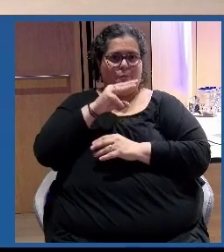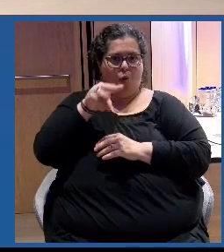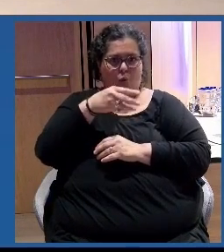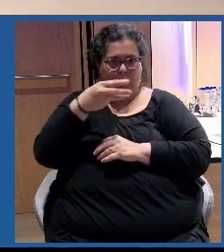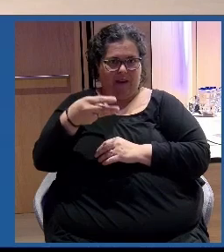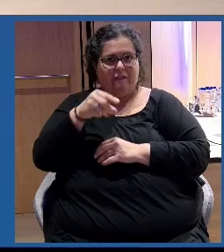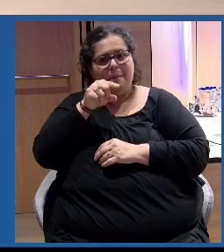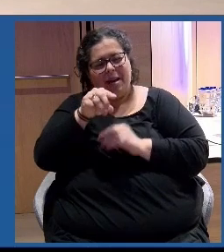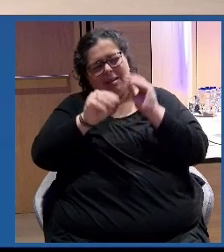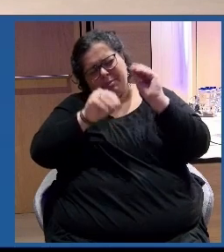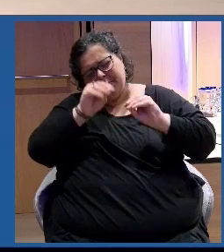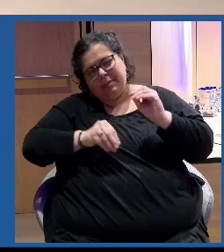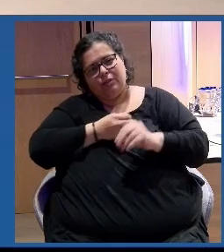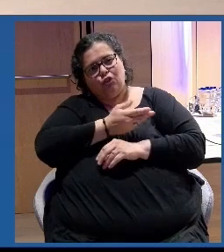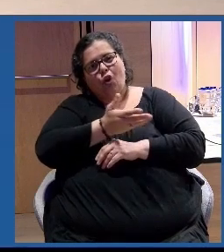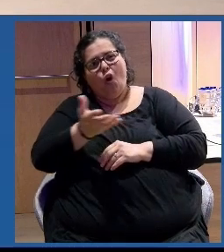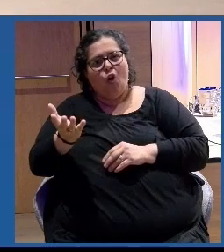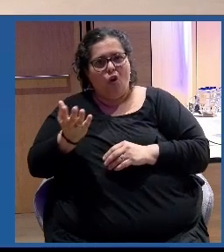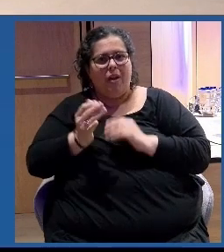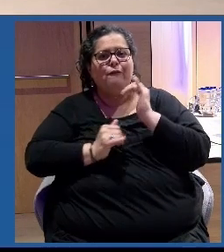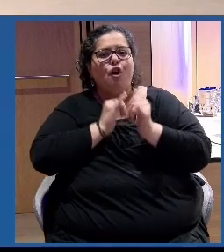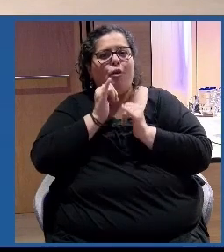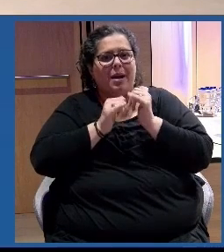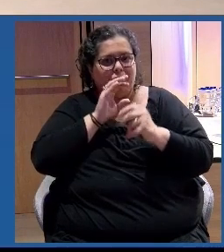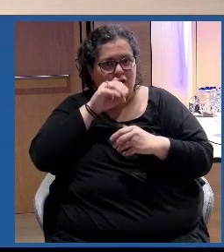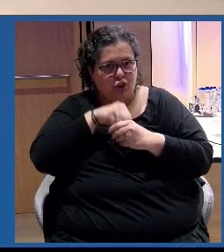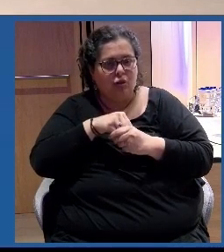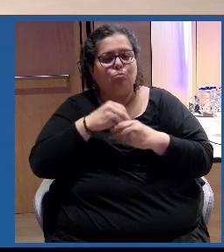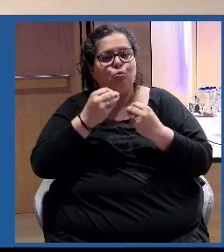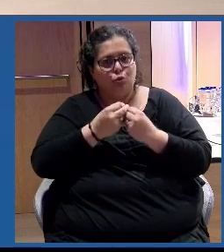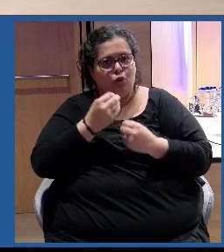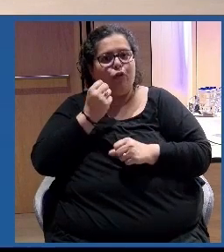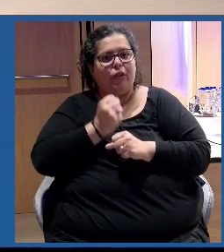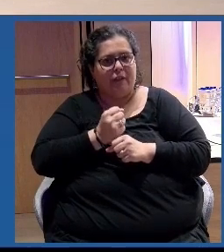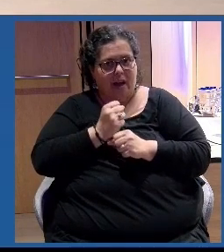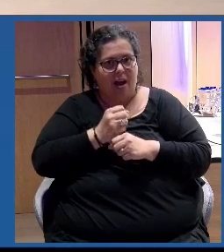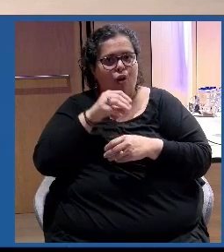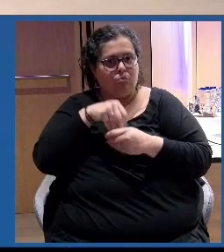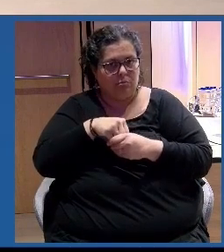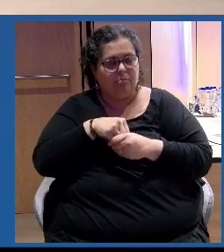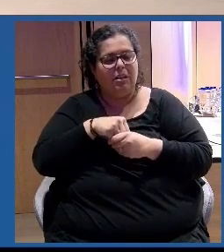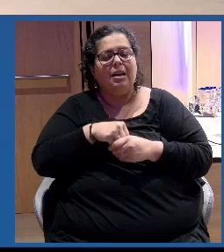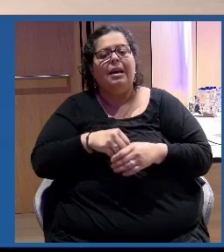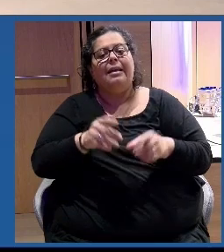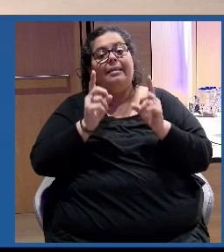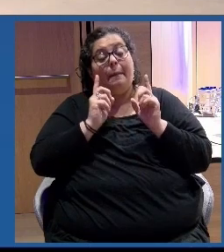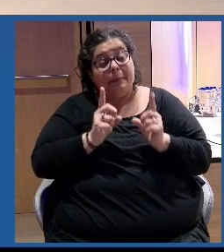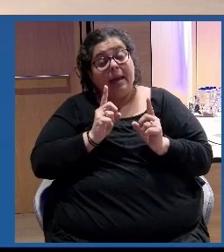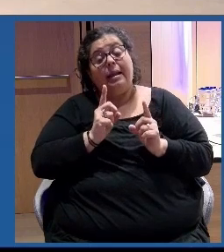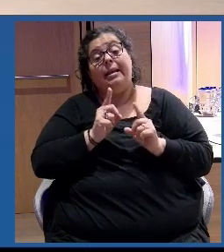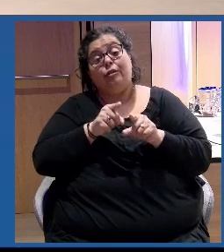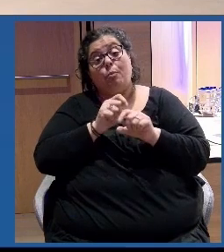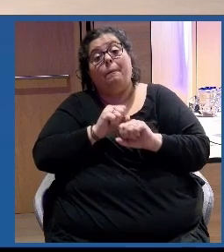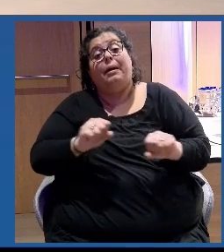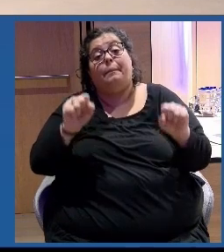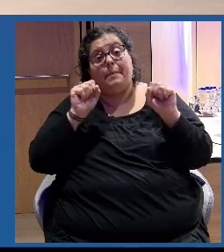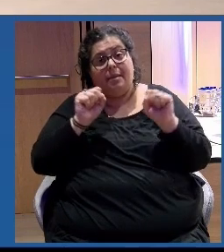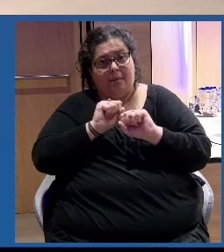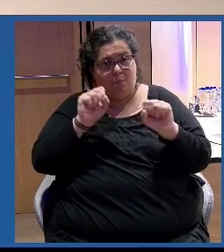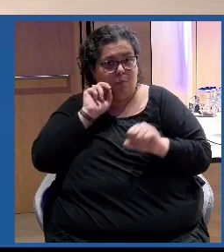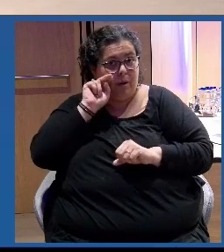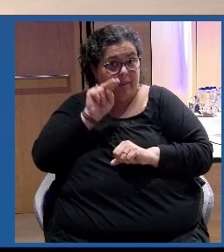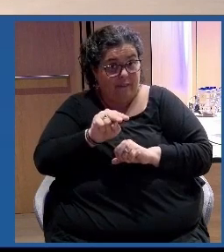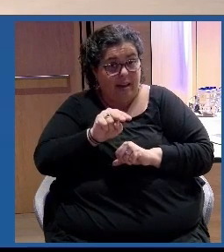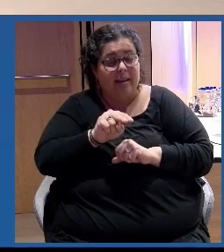ahorra muchísimo trabajo en el sentido de que permite, si bajamos un poco más, permite ver,